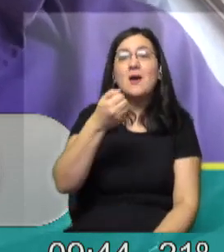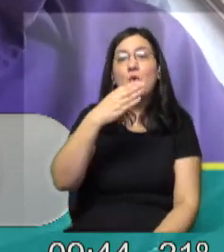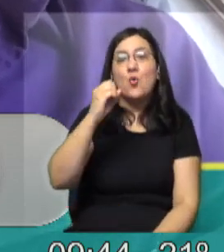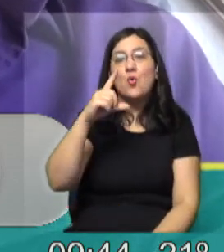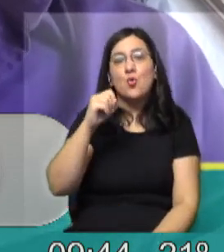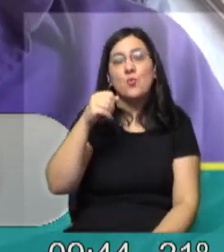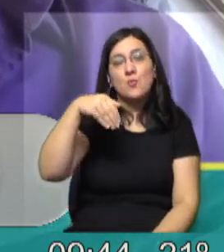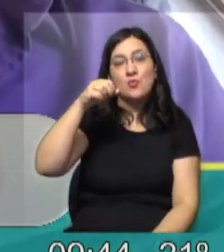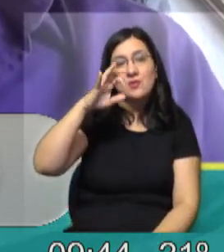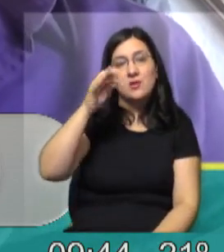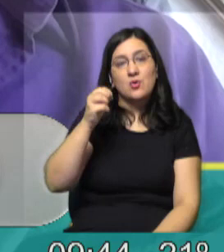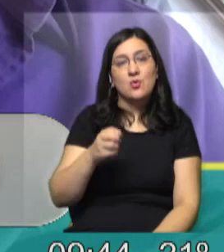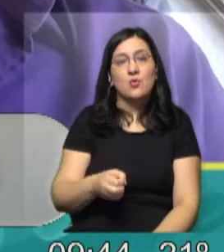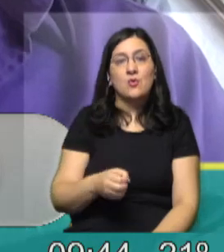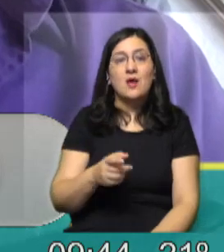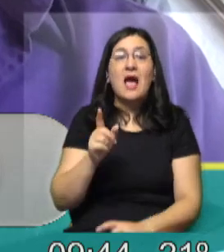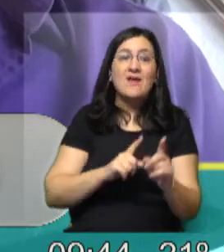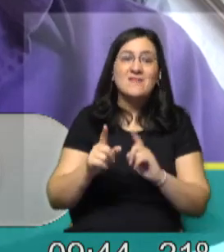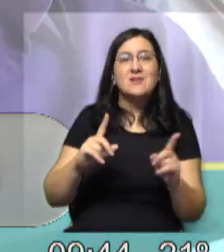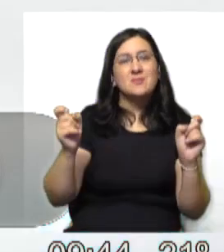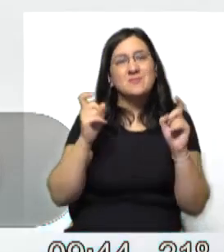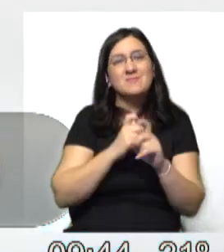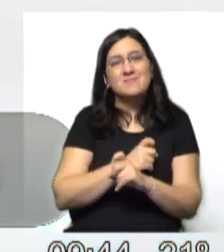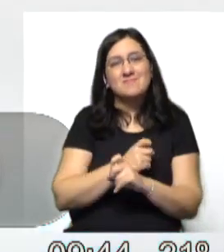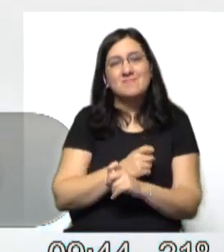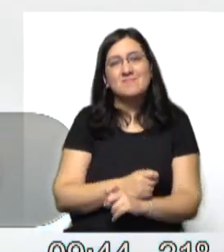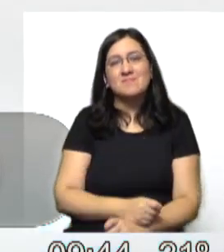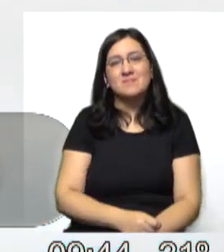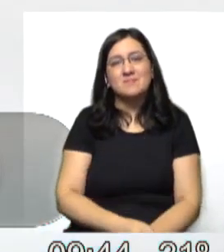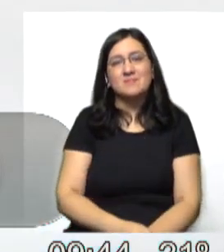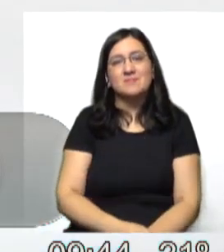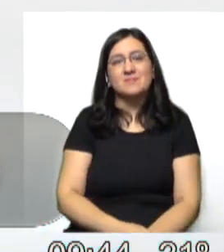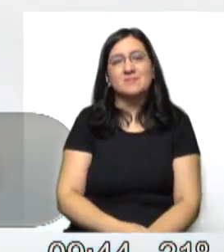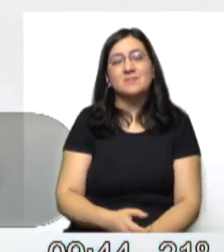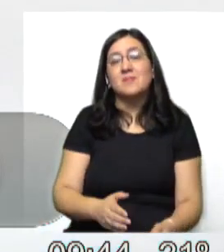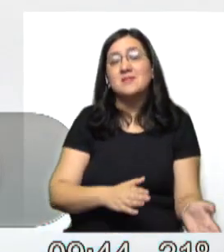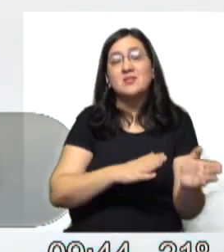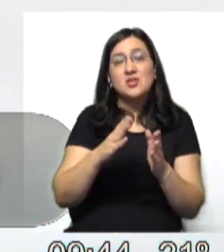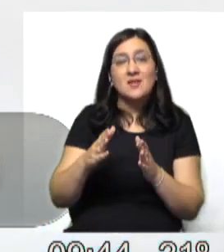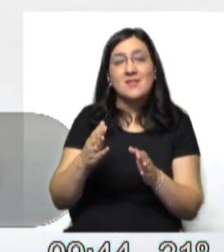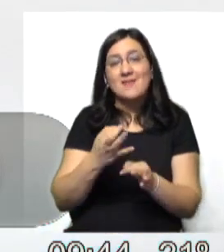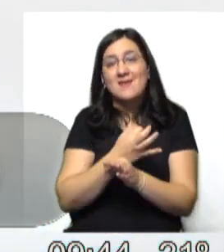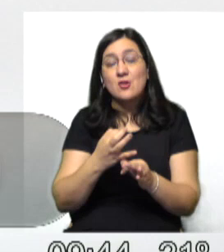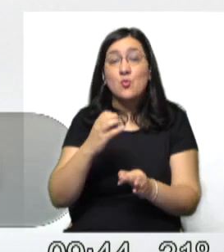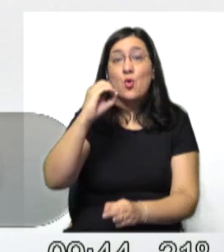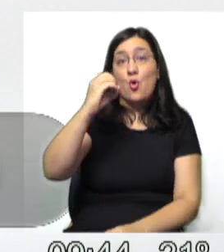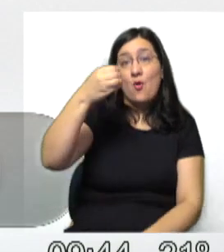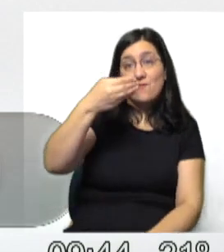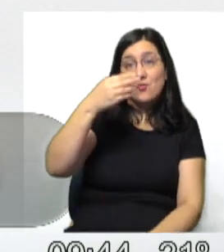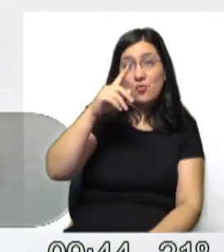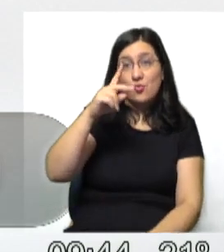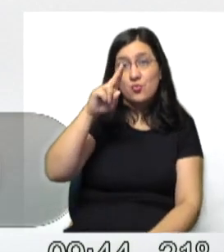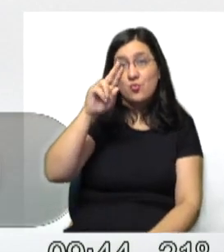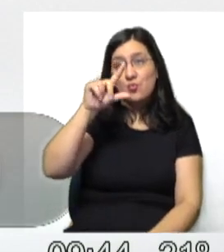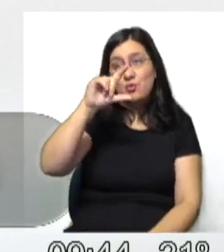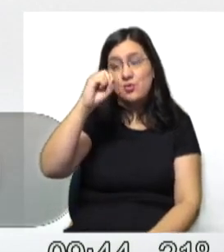decía no de revalorar que a veces acá nos cuesta un poco más allá de eh genios de ya en bronce no como ulio de de también